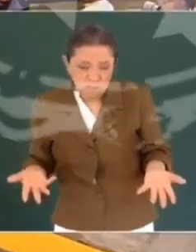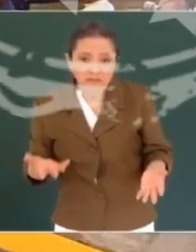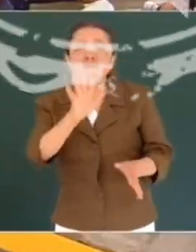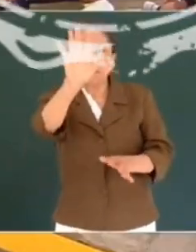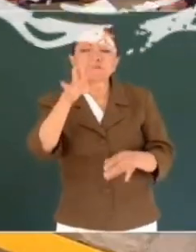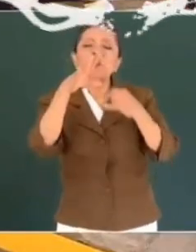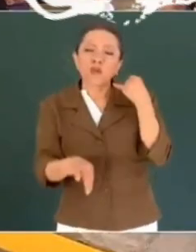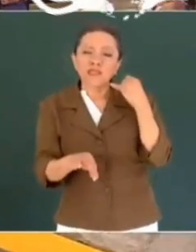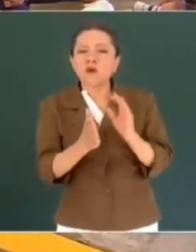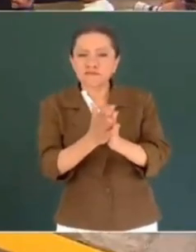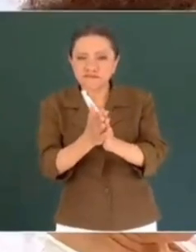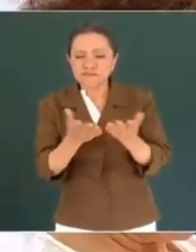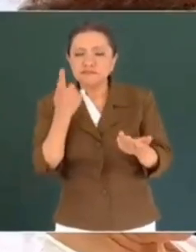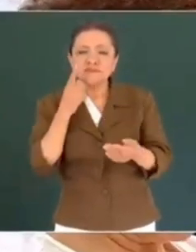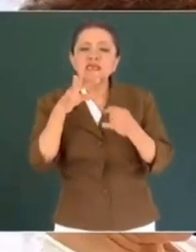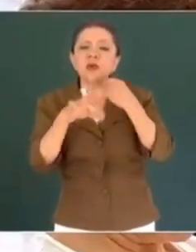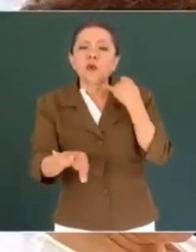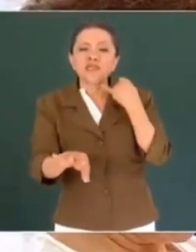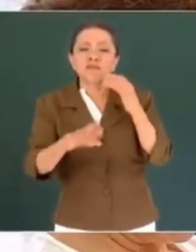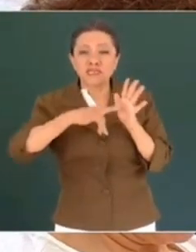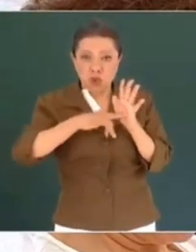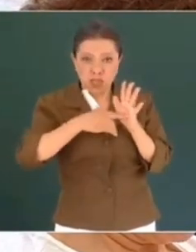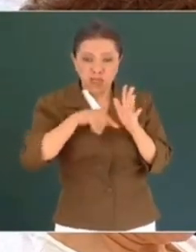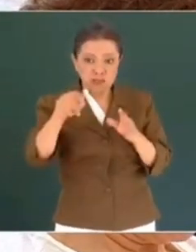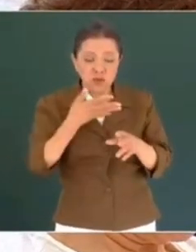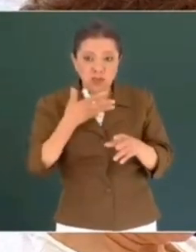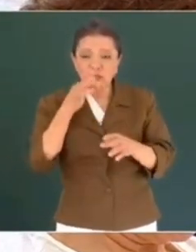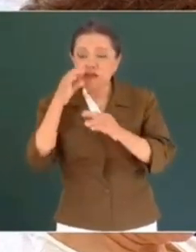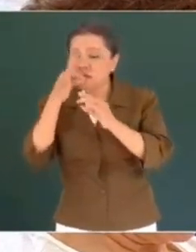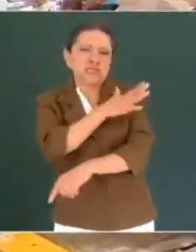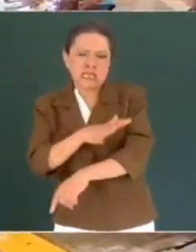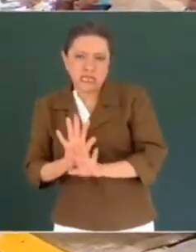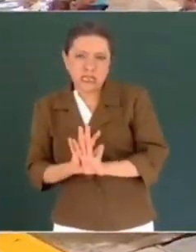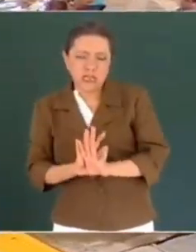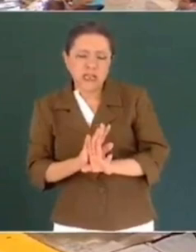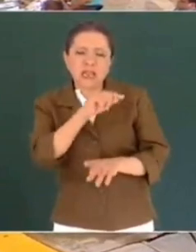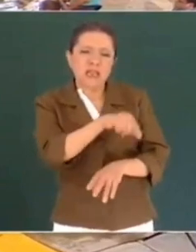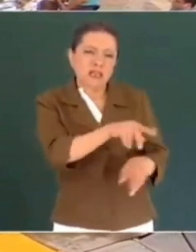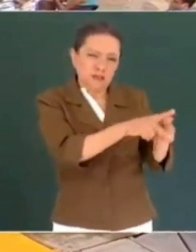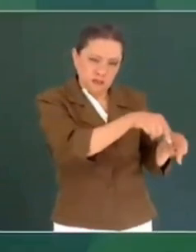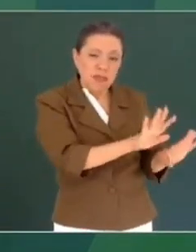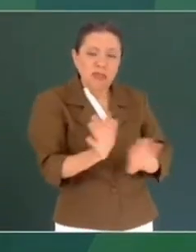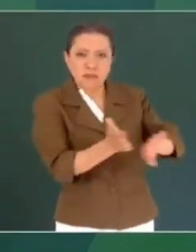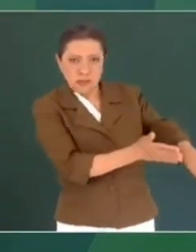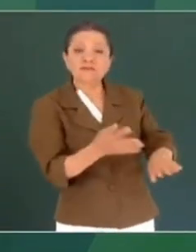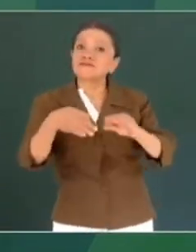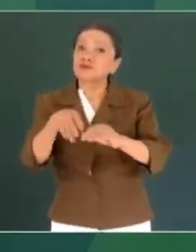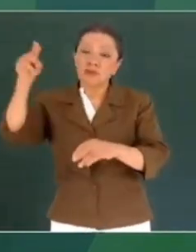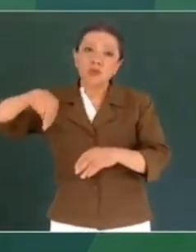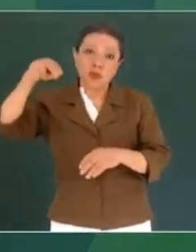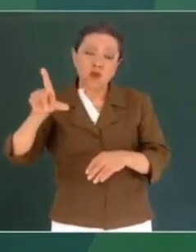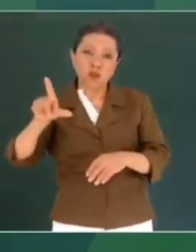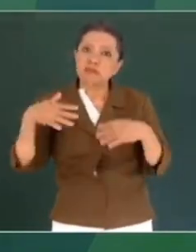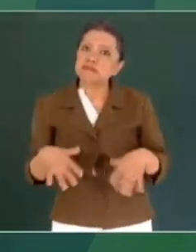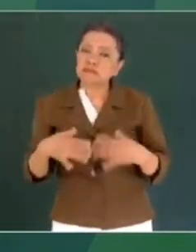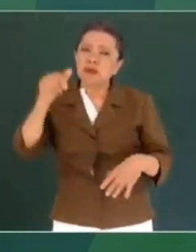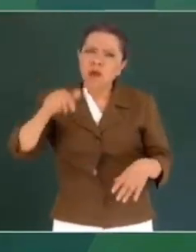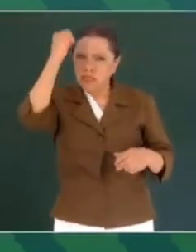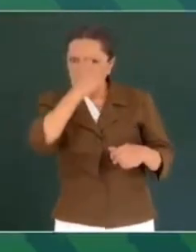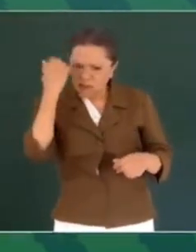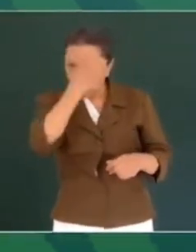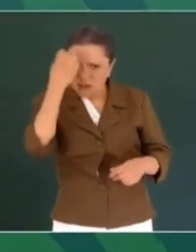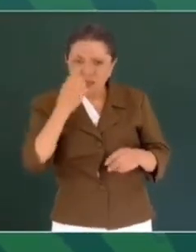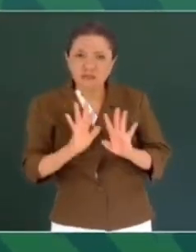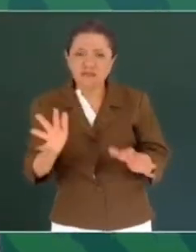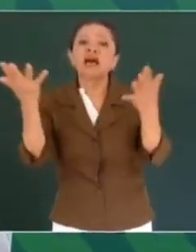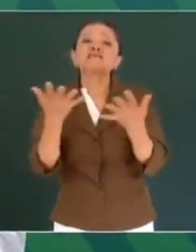Último, pregúntale qué reporte tiene sobre la violencia en las últimas horas en Nuevo León. Hubo varios cuerpos desmembrados, incluso que colgaron de un puente. Acerca de la violencia en Nuevo León, sí, se analizó hoy en la mañana la situación y se está